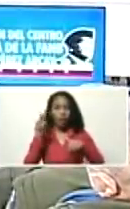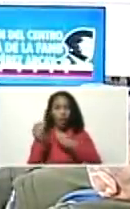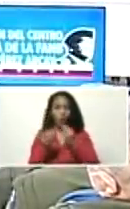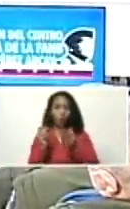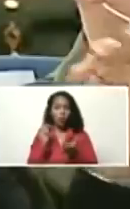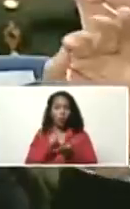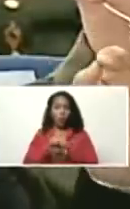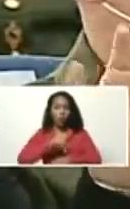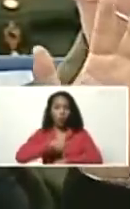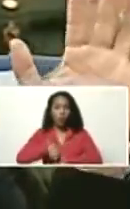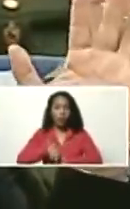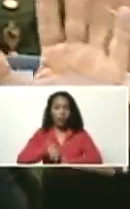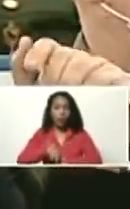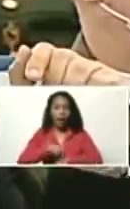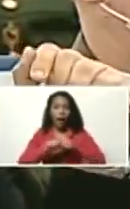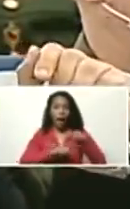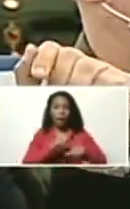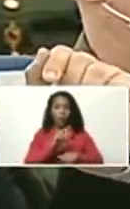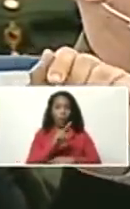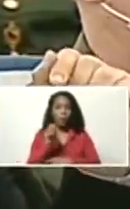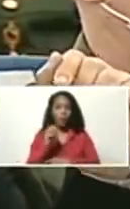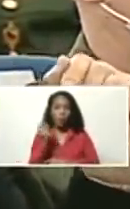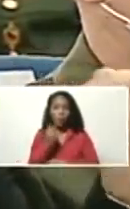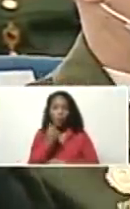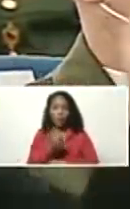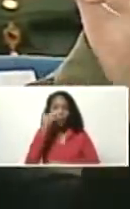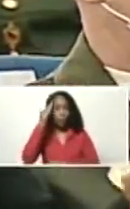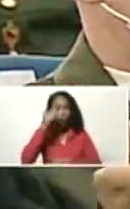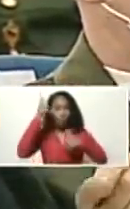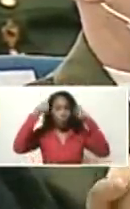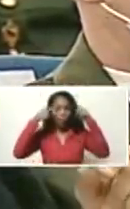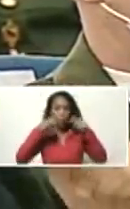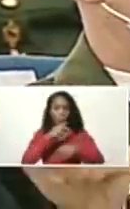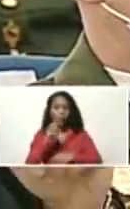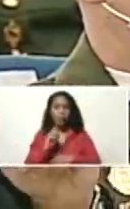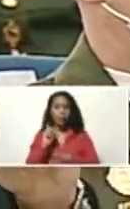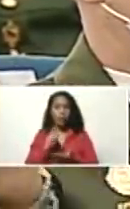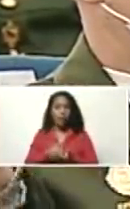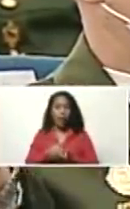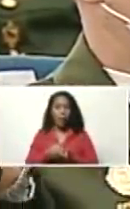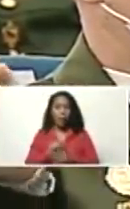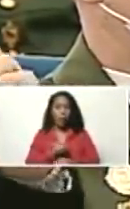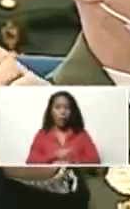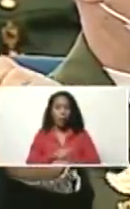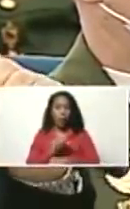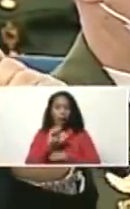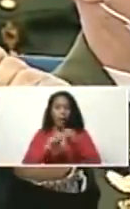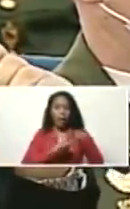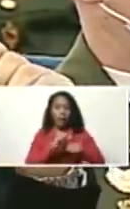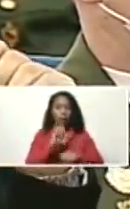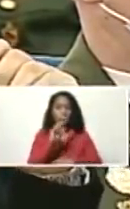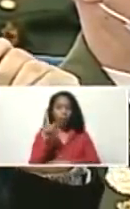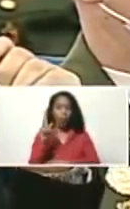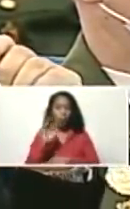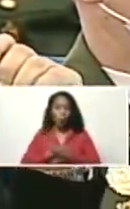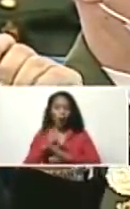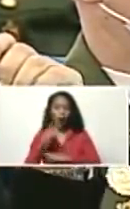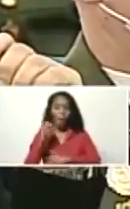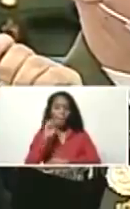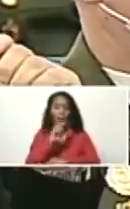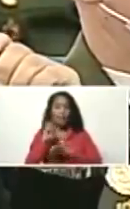llegamos tarde al siglo XX, como solía decir el comandante Chávez, llegamos temprano al siglo XXI, porque el 27 de febrero